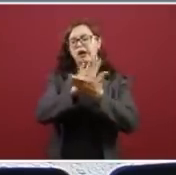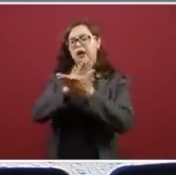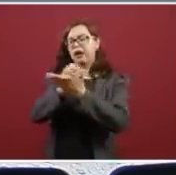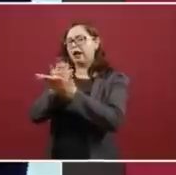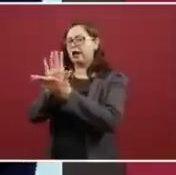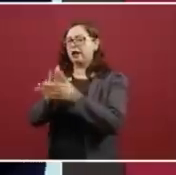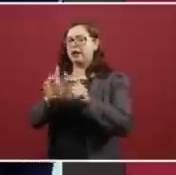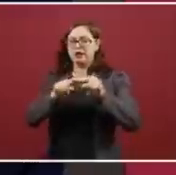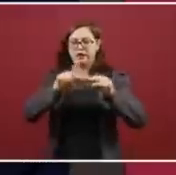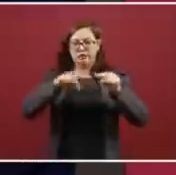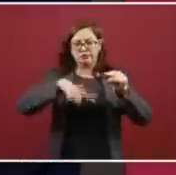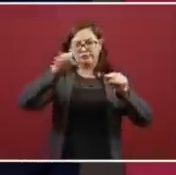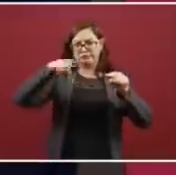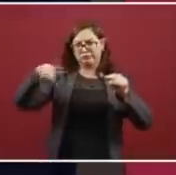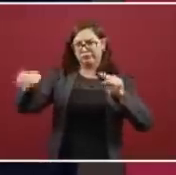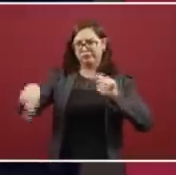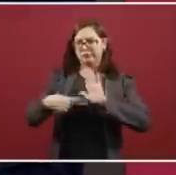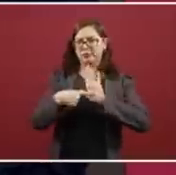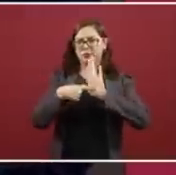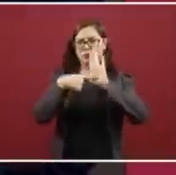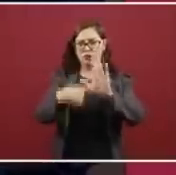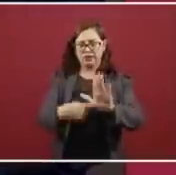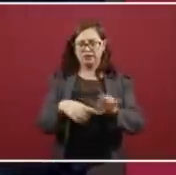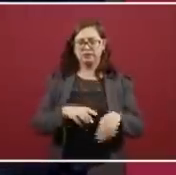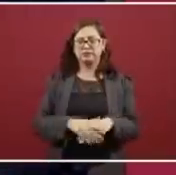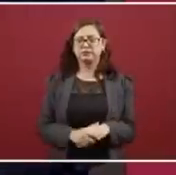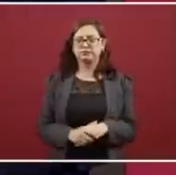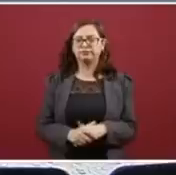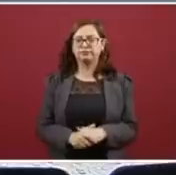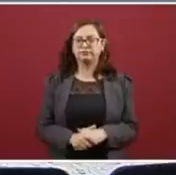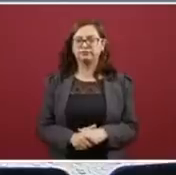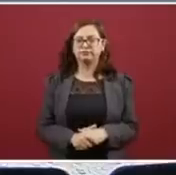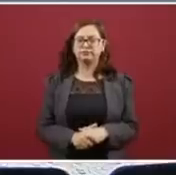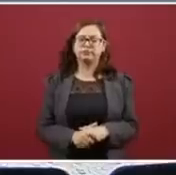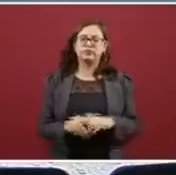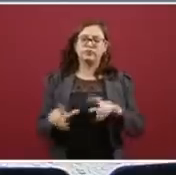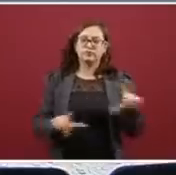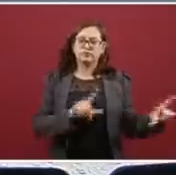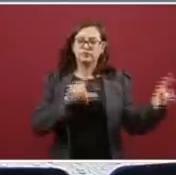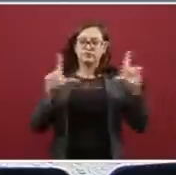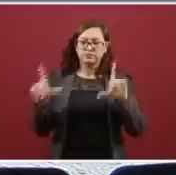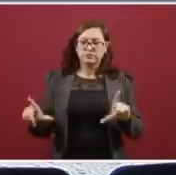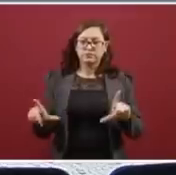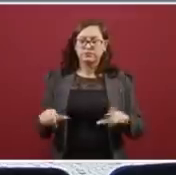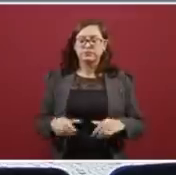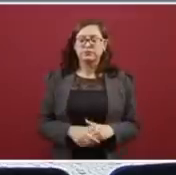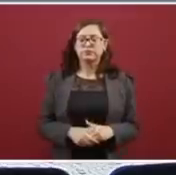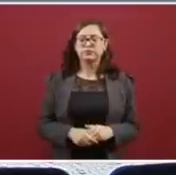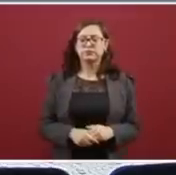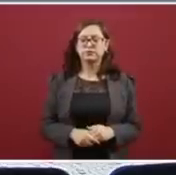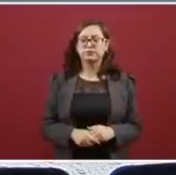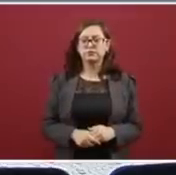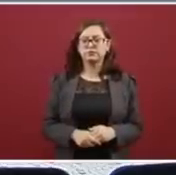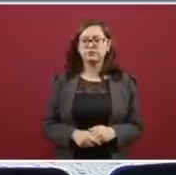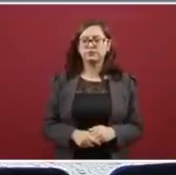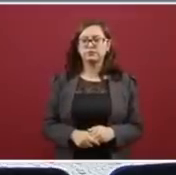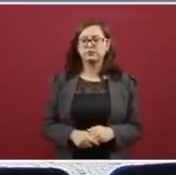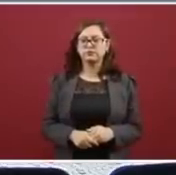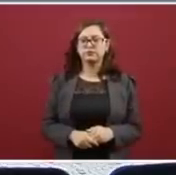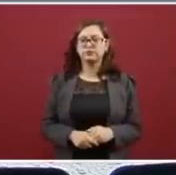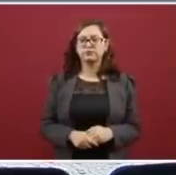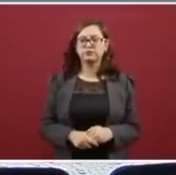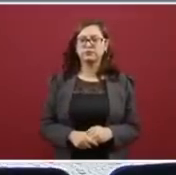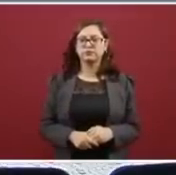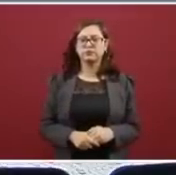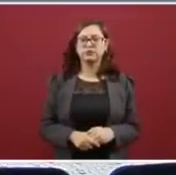como se expone ahorita nos vamos ahora sí a la que presentamos la siguiente que ya son